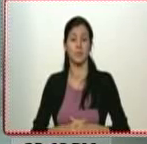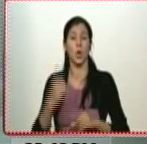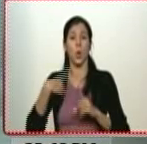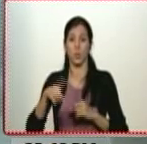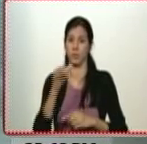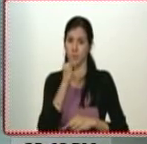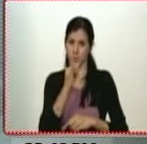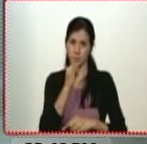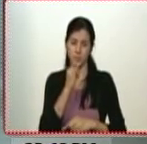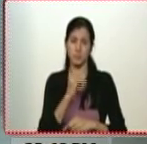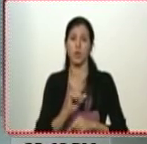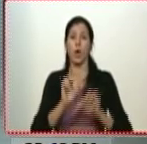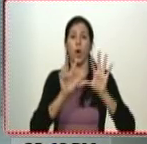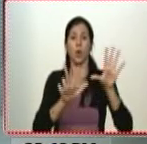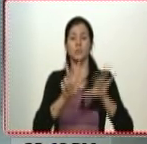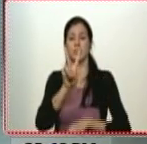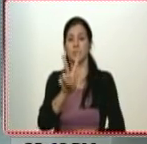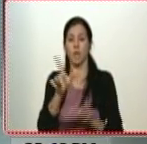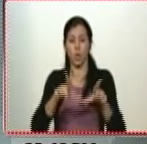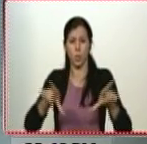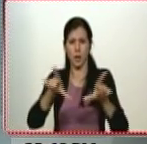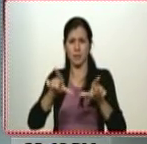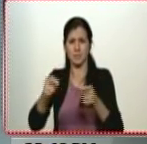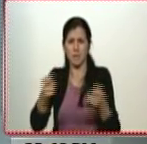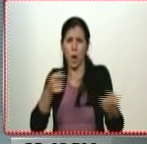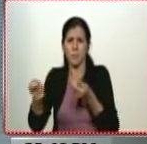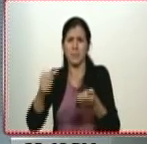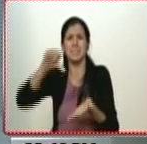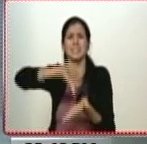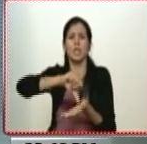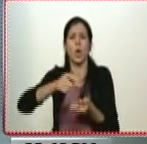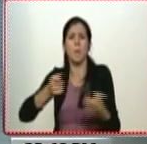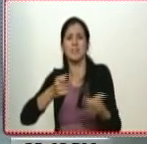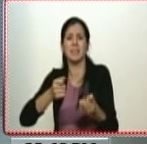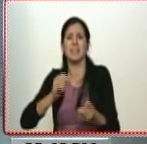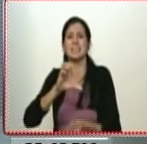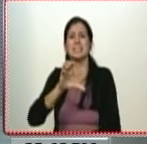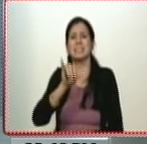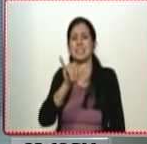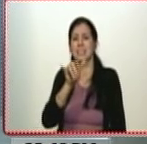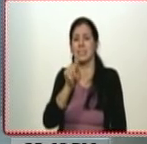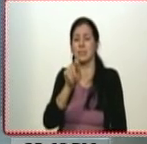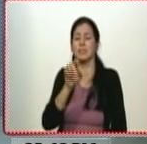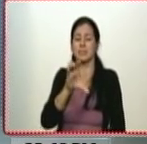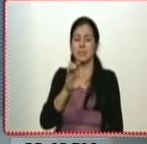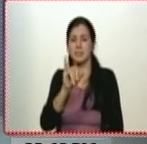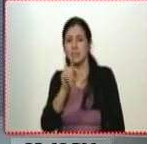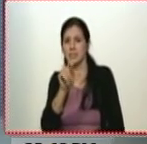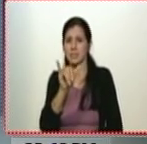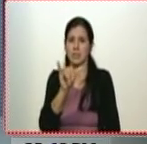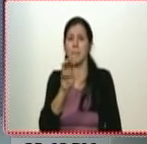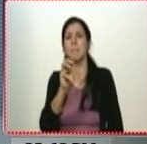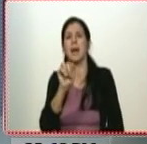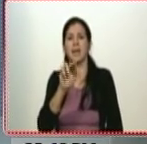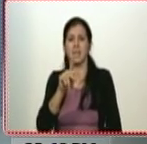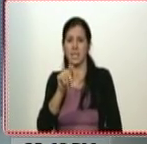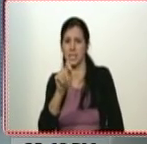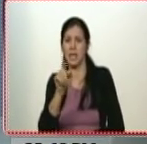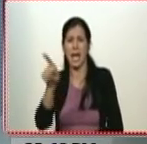En otras informaciones, 82 locales del centro comercial City Market de Caracas fueron inspeccionados por la Superintendencia de Precios